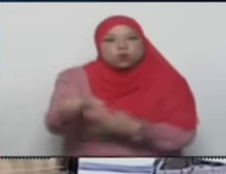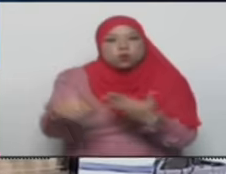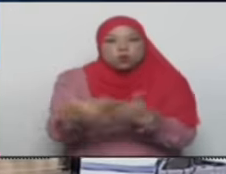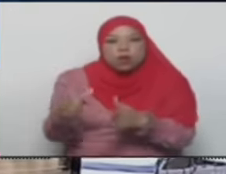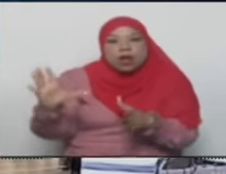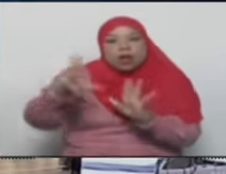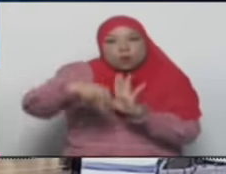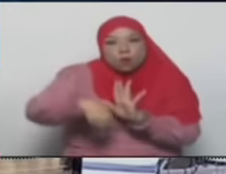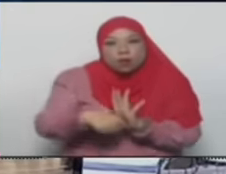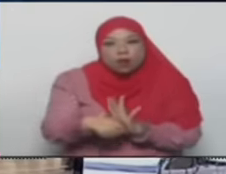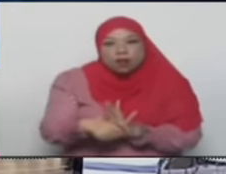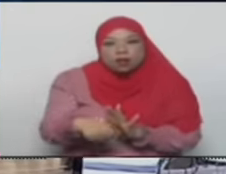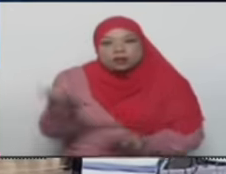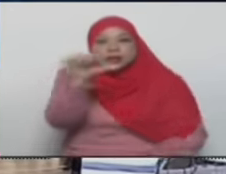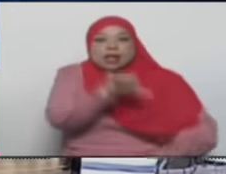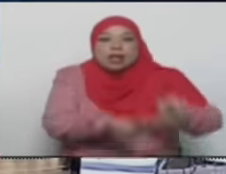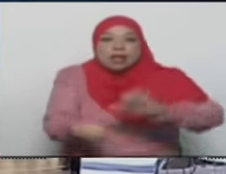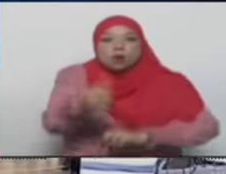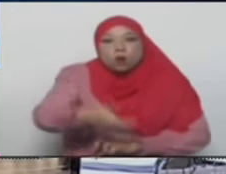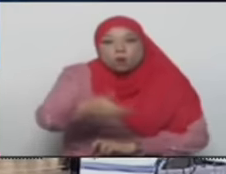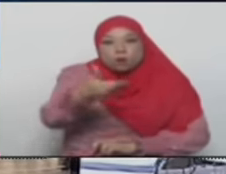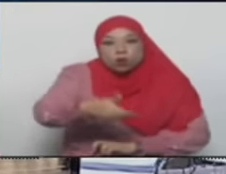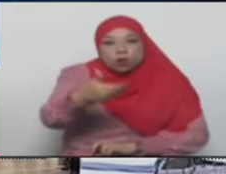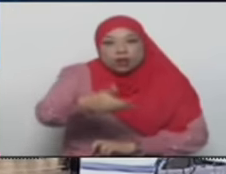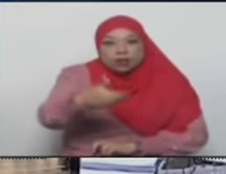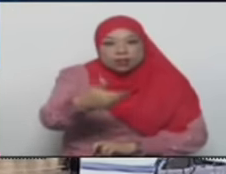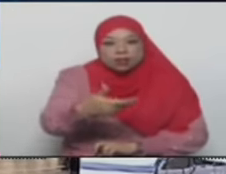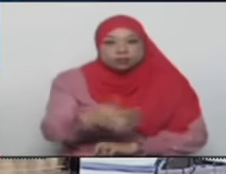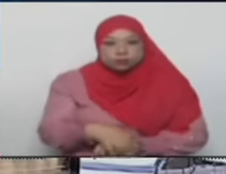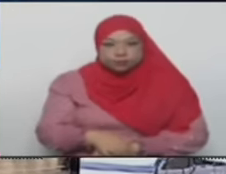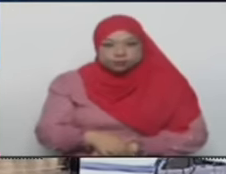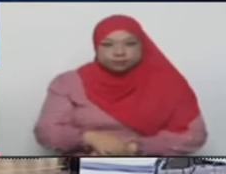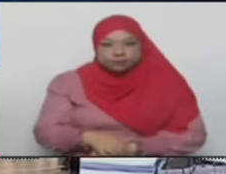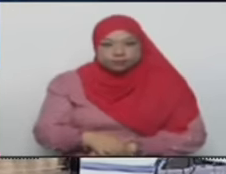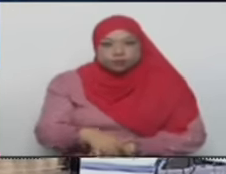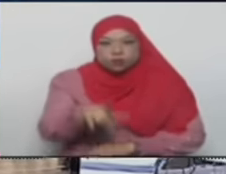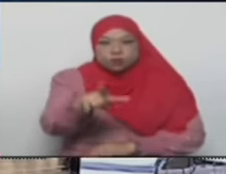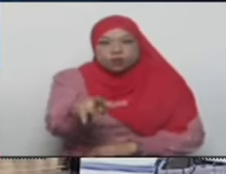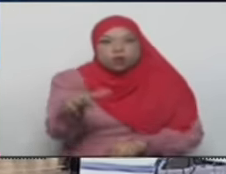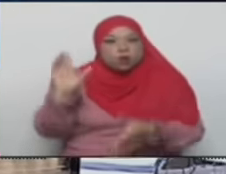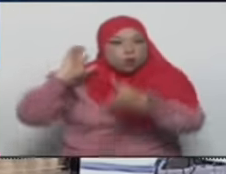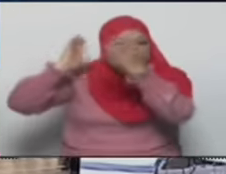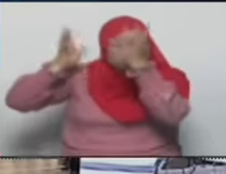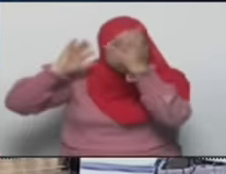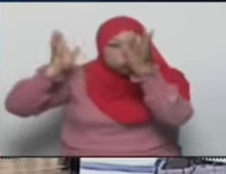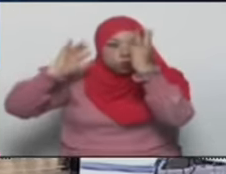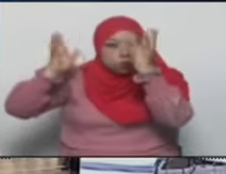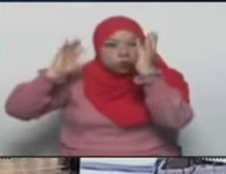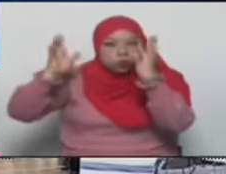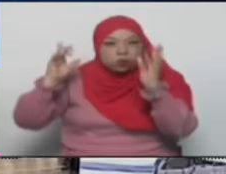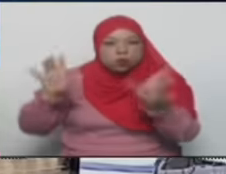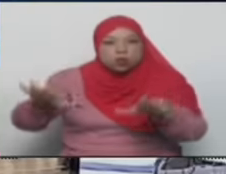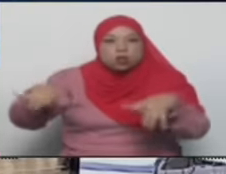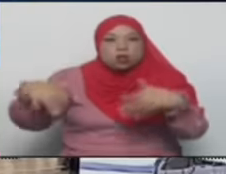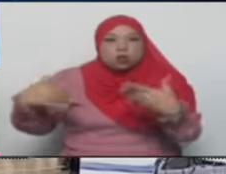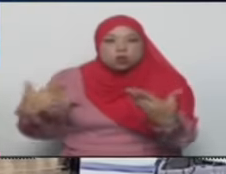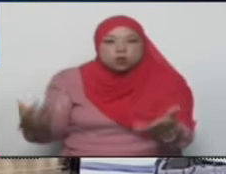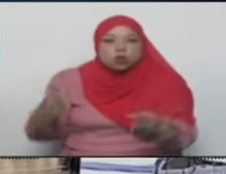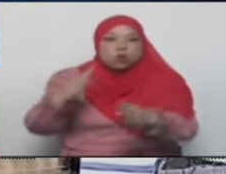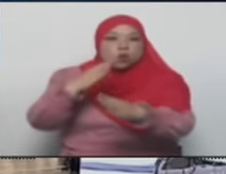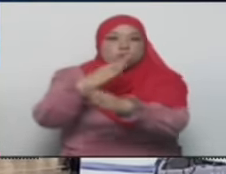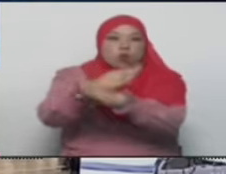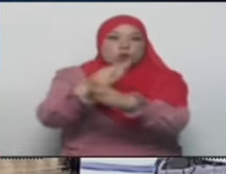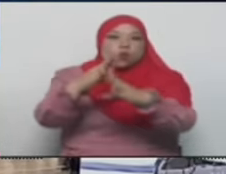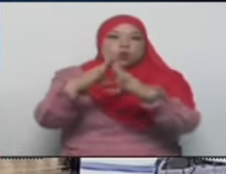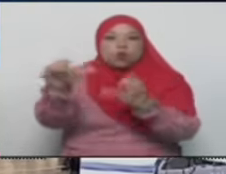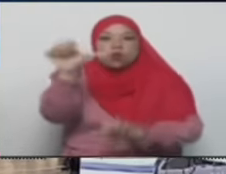litio. Él creó en las redes el fenómeno Milei y Milei le entregó a Elon Musk todo